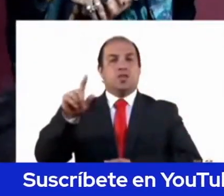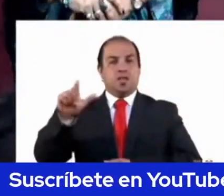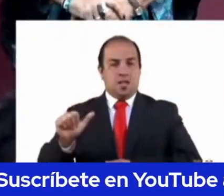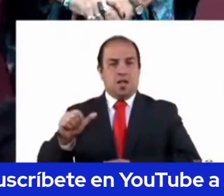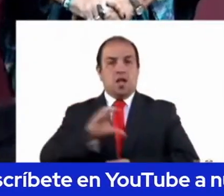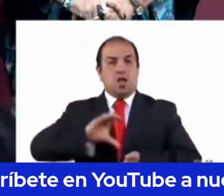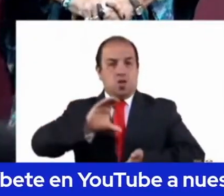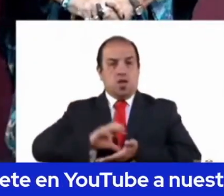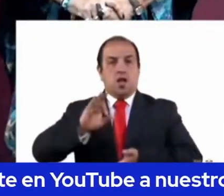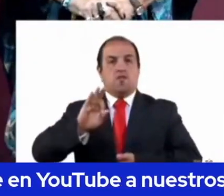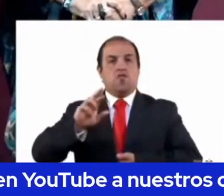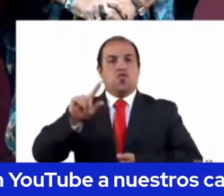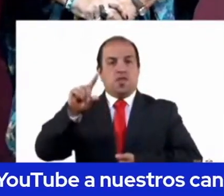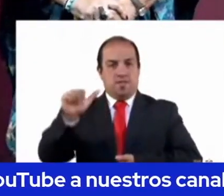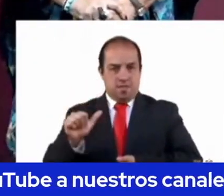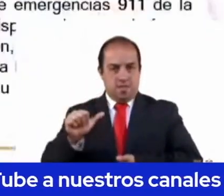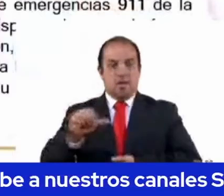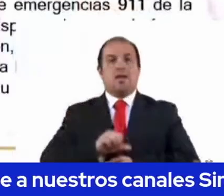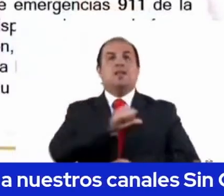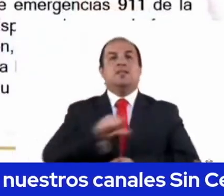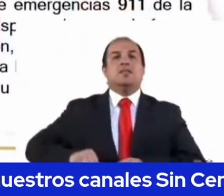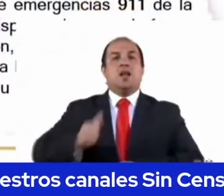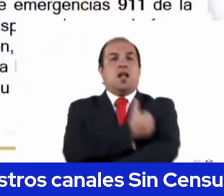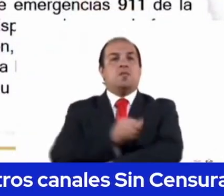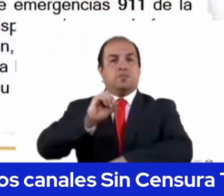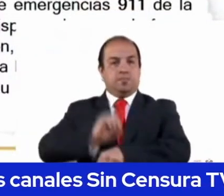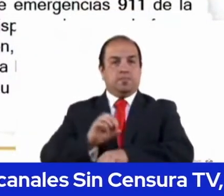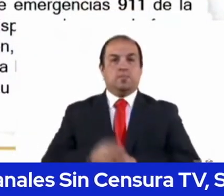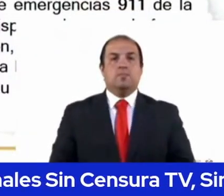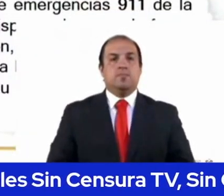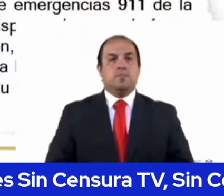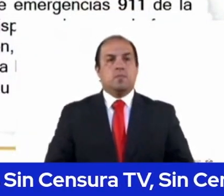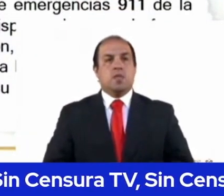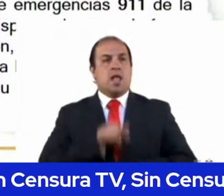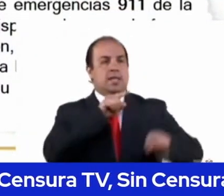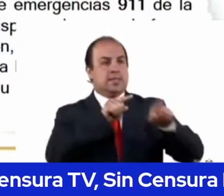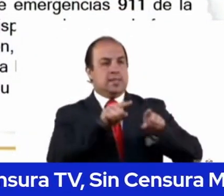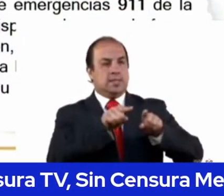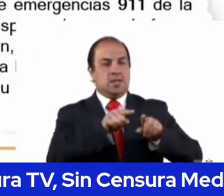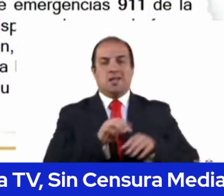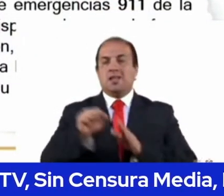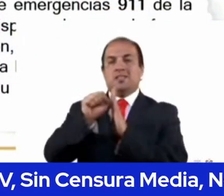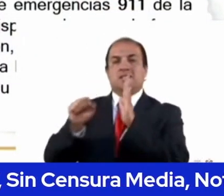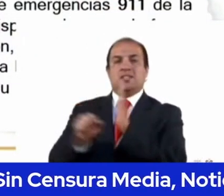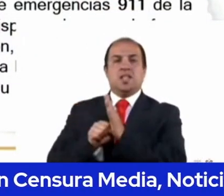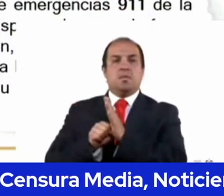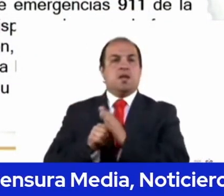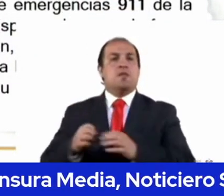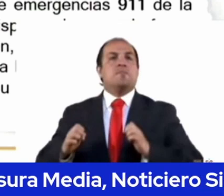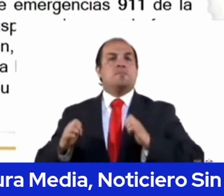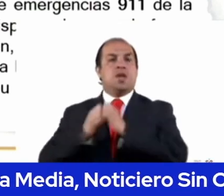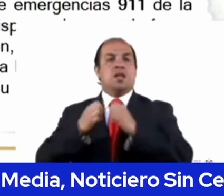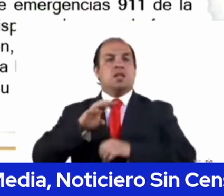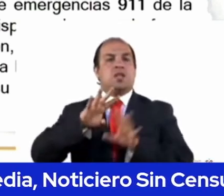la pista, casi les estaban respirando en la nuca. Les siguieron milimétricamente durante estos días, y